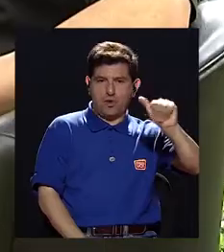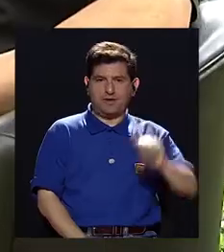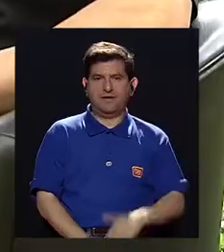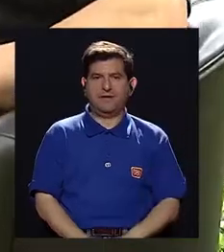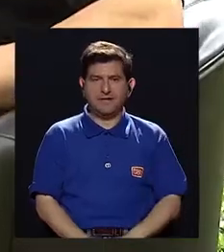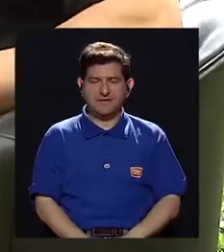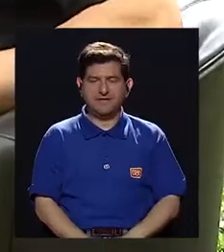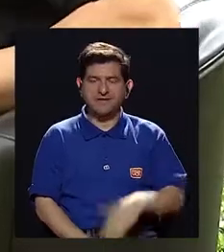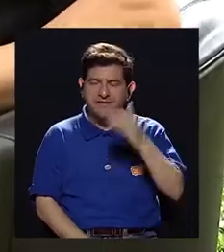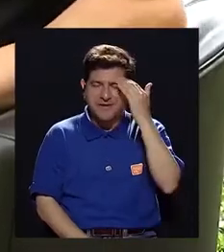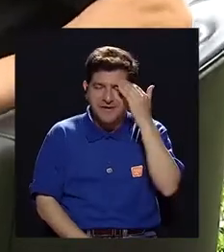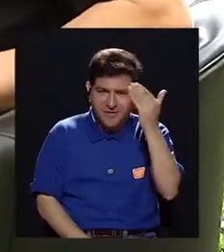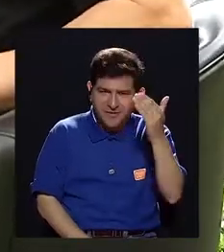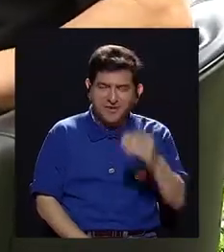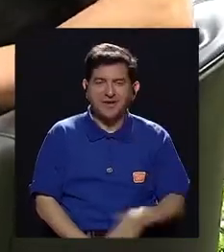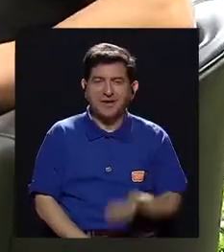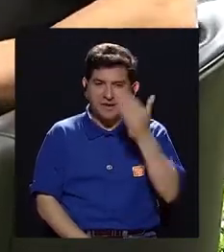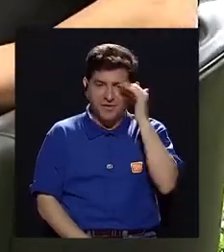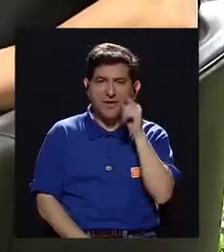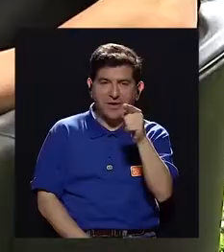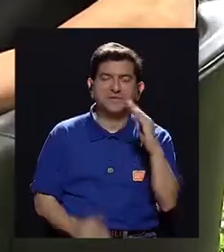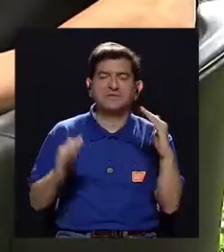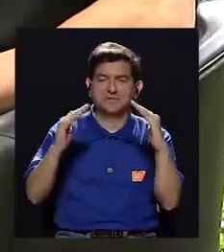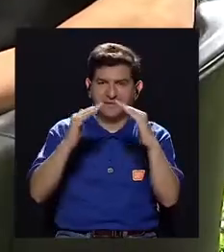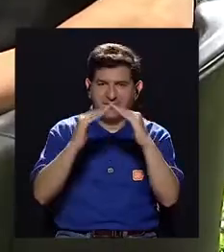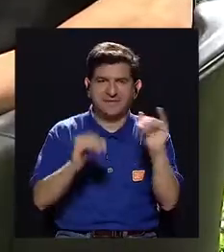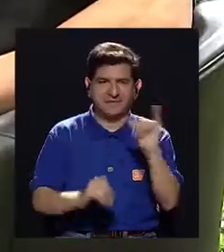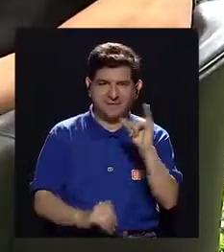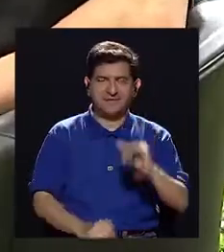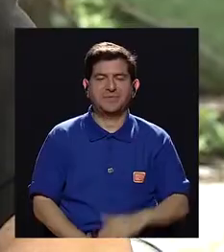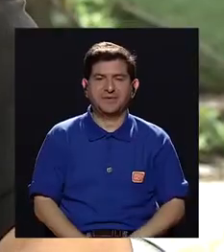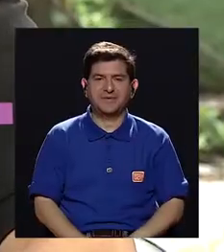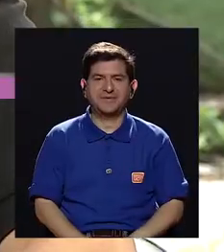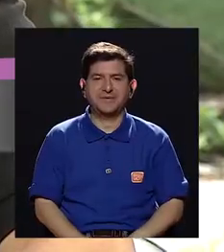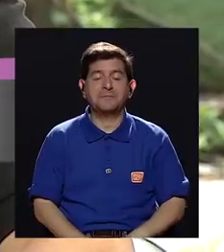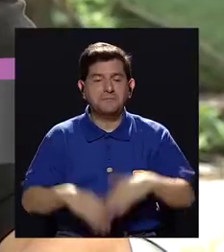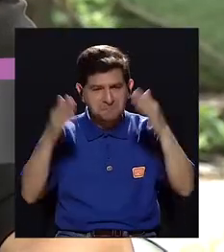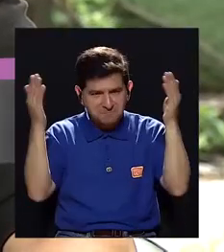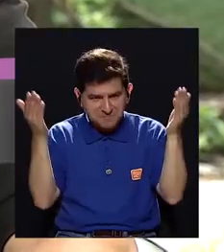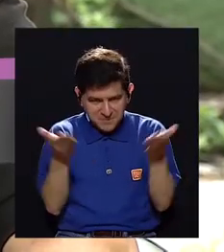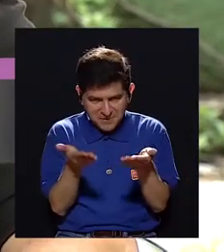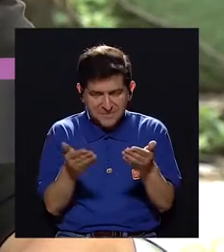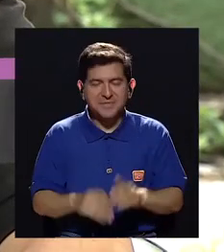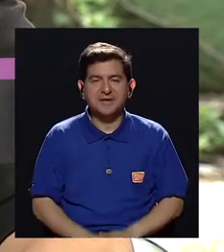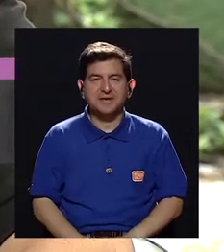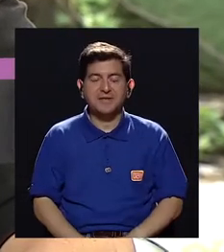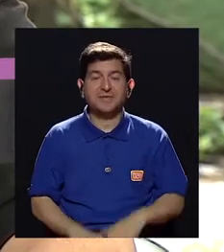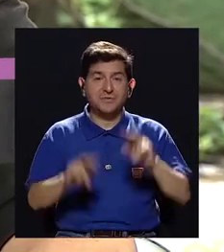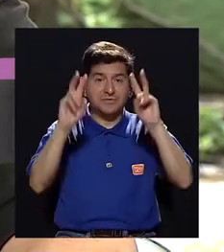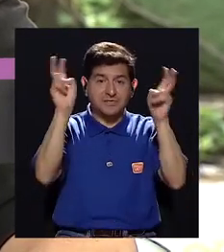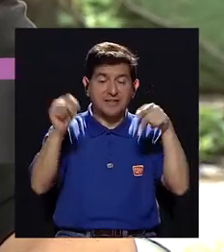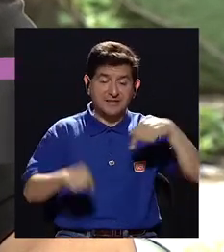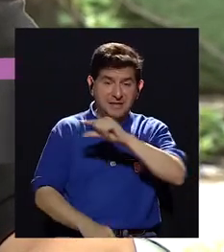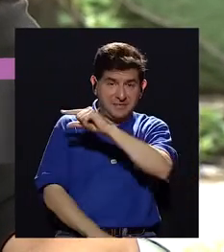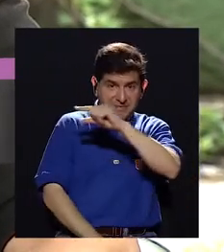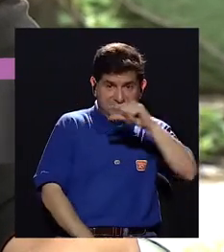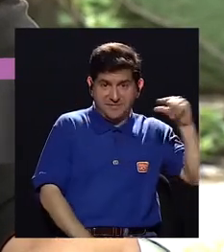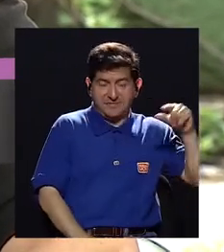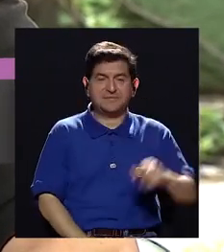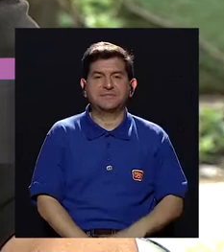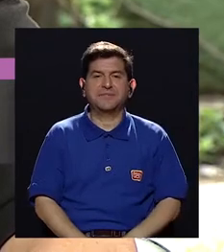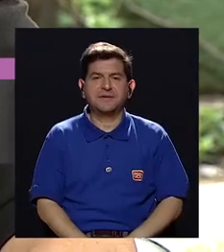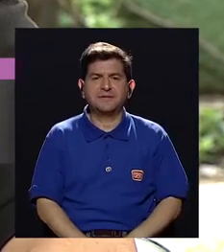Saúl Aguilar. Hola, Fabiola, y hola a ustedes allá en sus hogares. Igualmente, pues bienvenidos al tema de esta